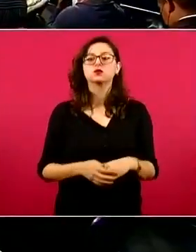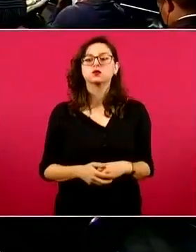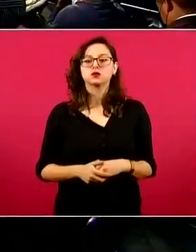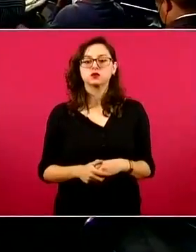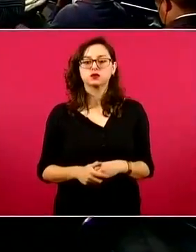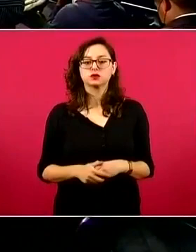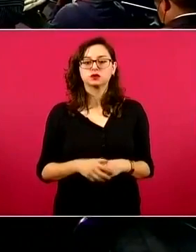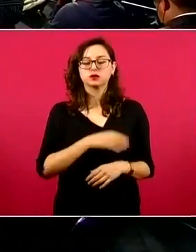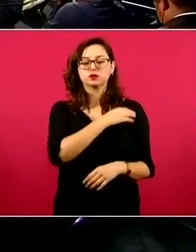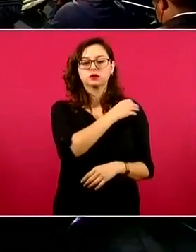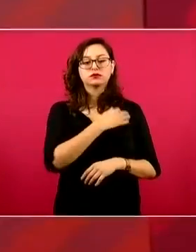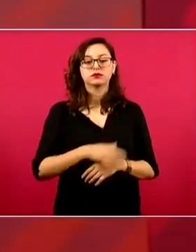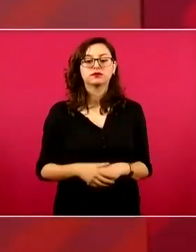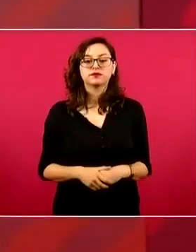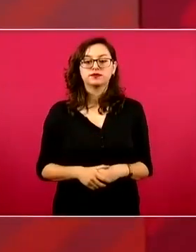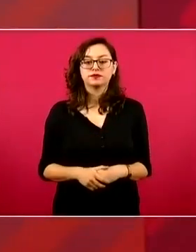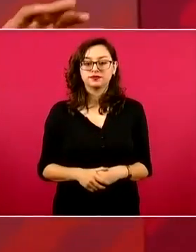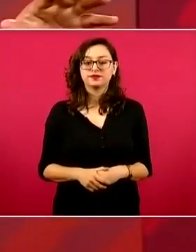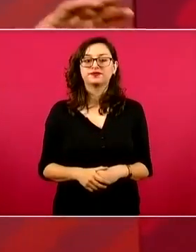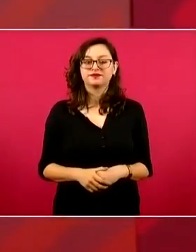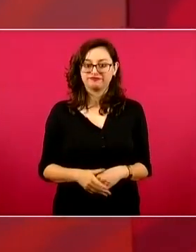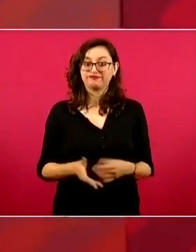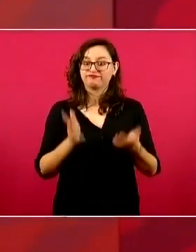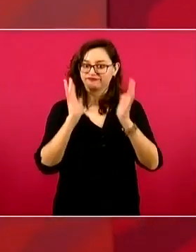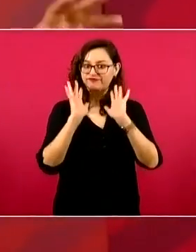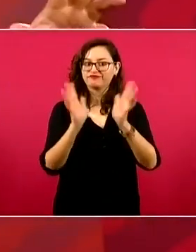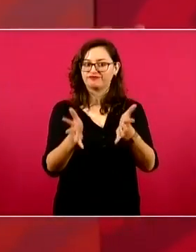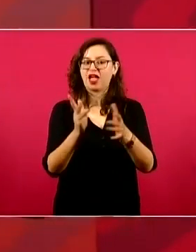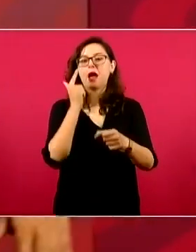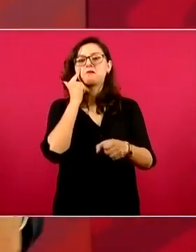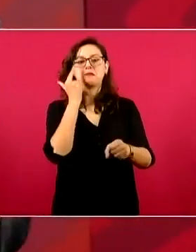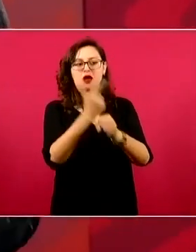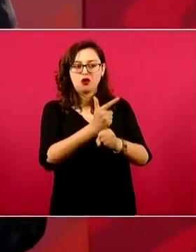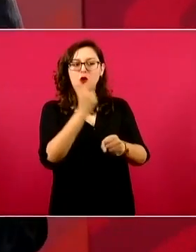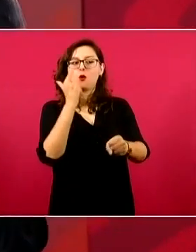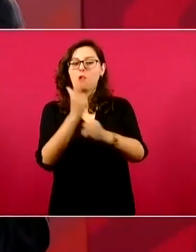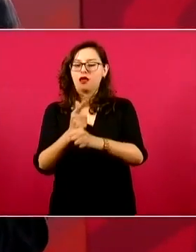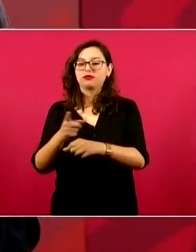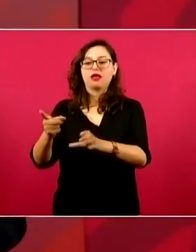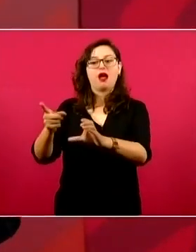Ya estoy viendo la mano negra, ¿no?